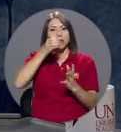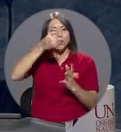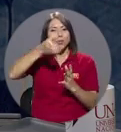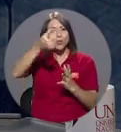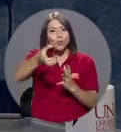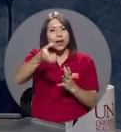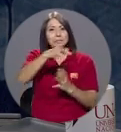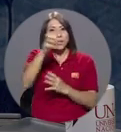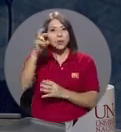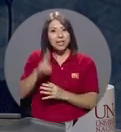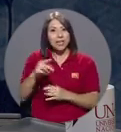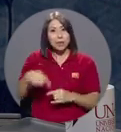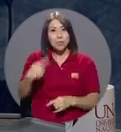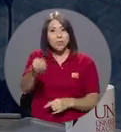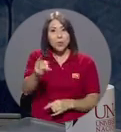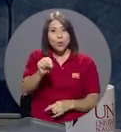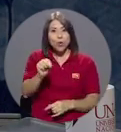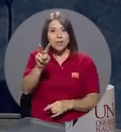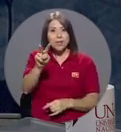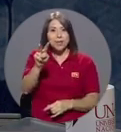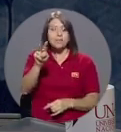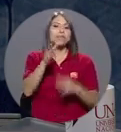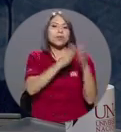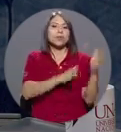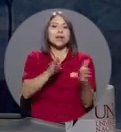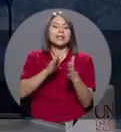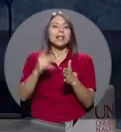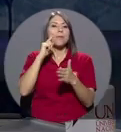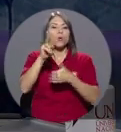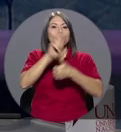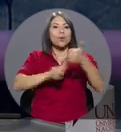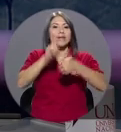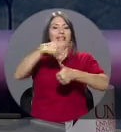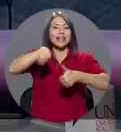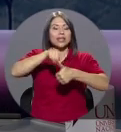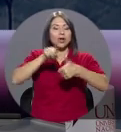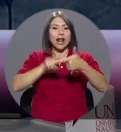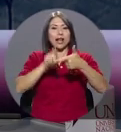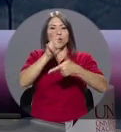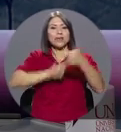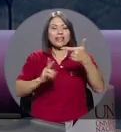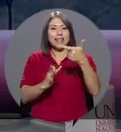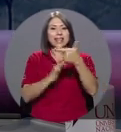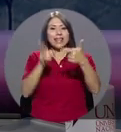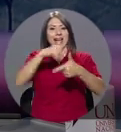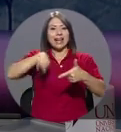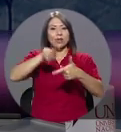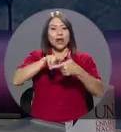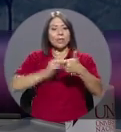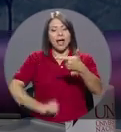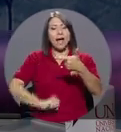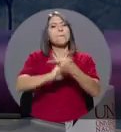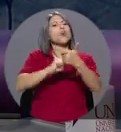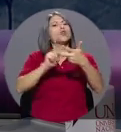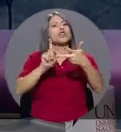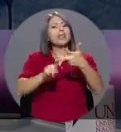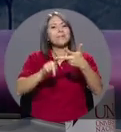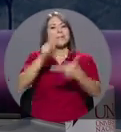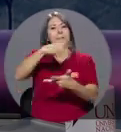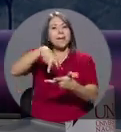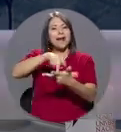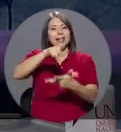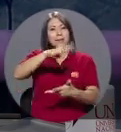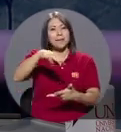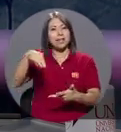que tendrá lugar en Costa Rica en noviembre y que es organizada por la Universidad Nacional y la Universidad Técnica Nacional con